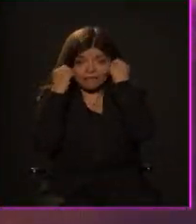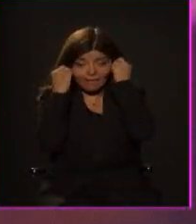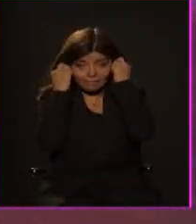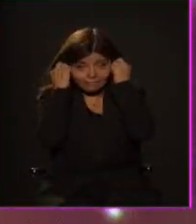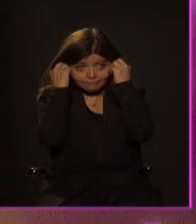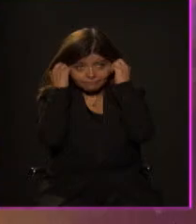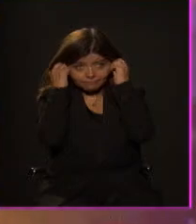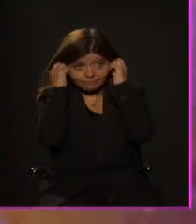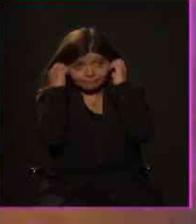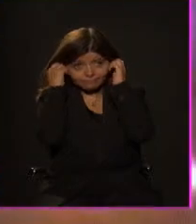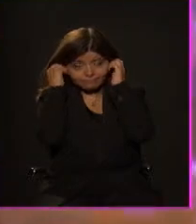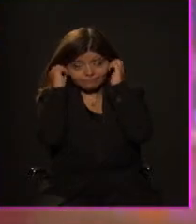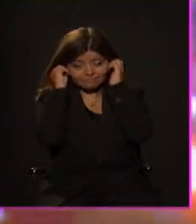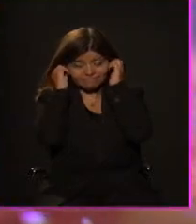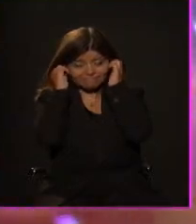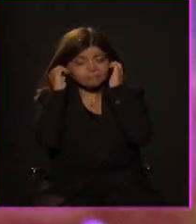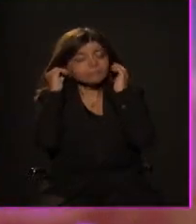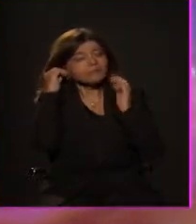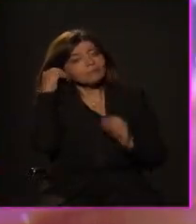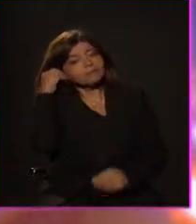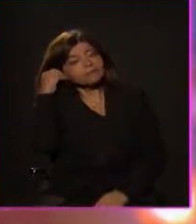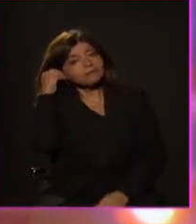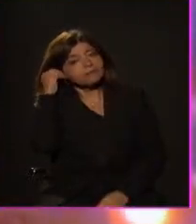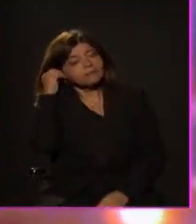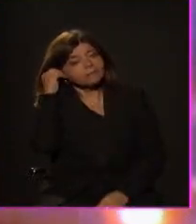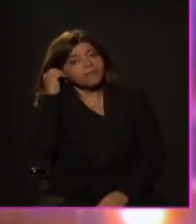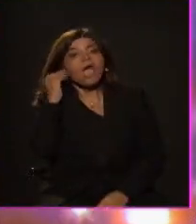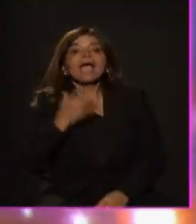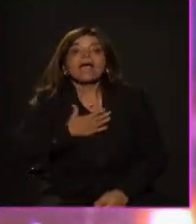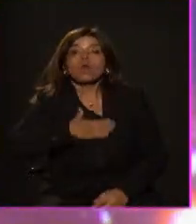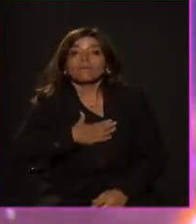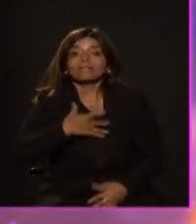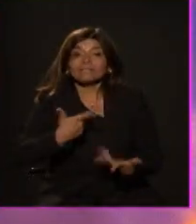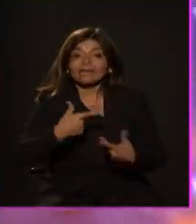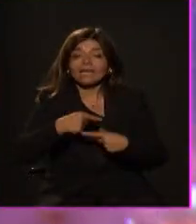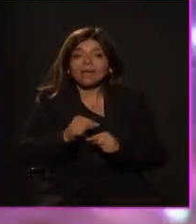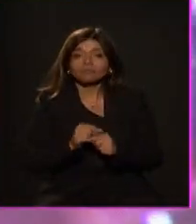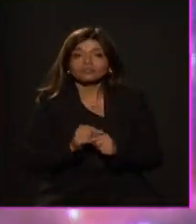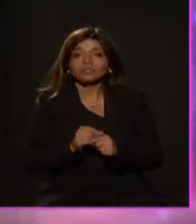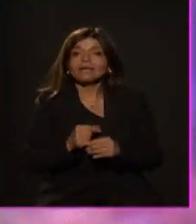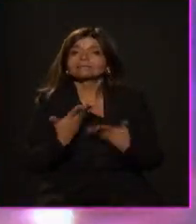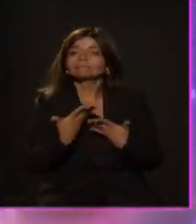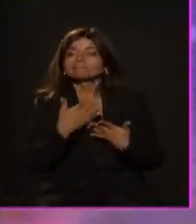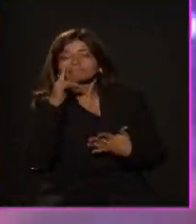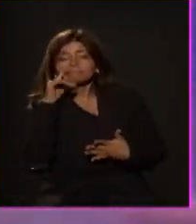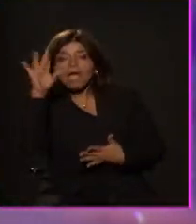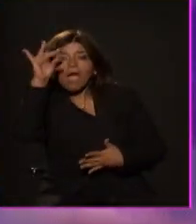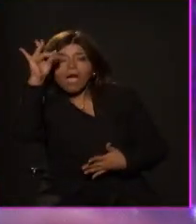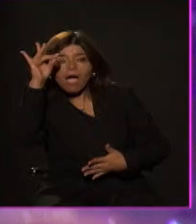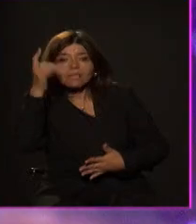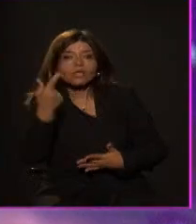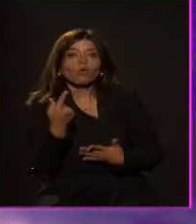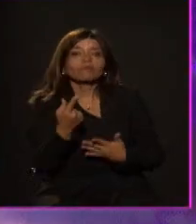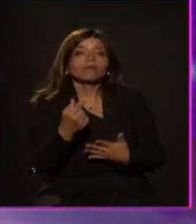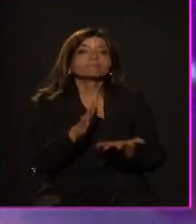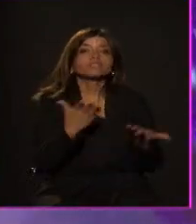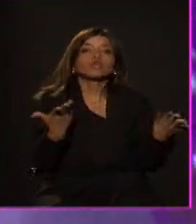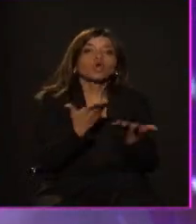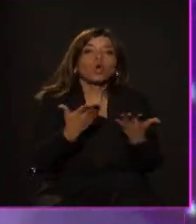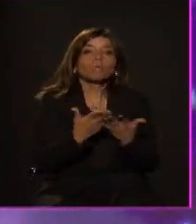queremos los astrónomos apoyados por inteligencia artificial haciendo descubrimientos, pero con capacidad de